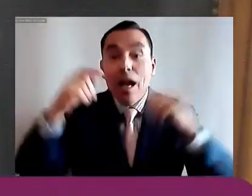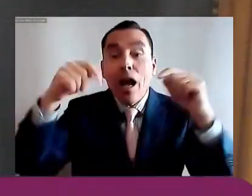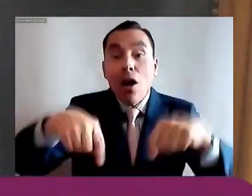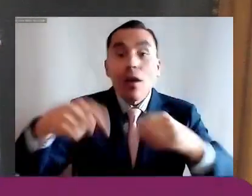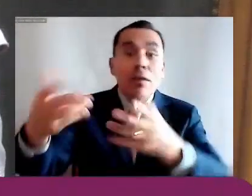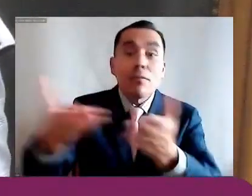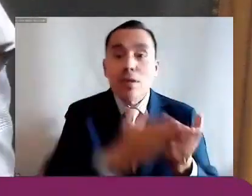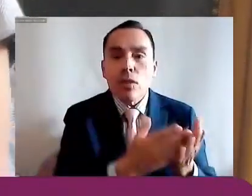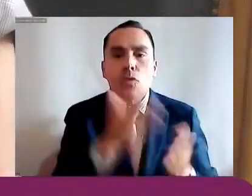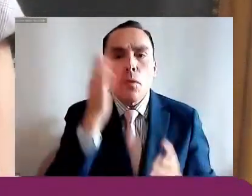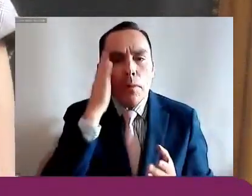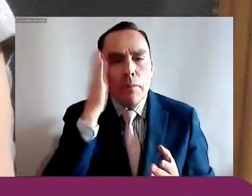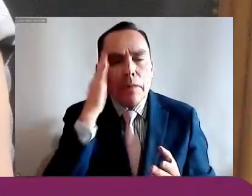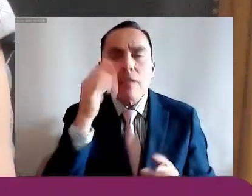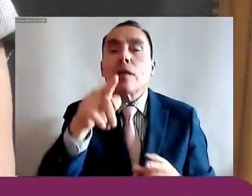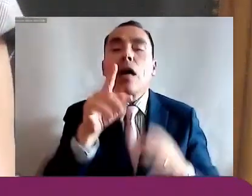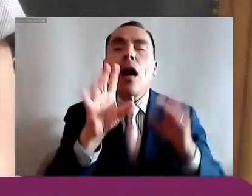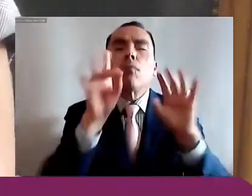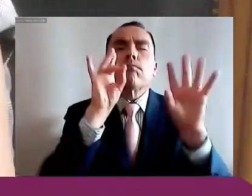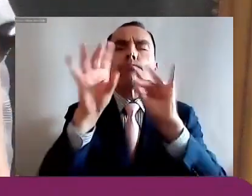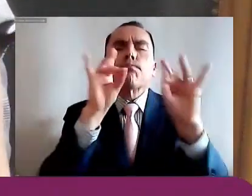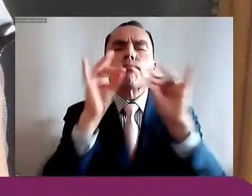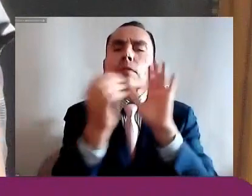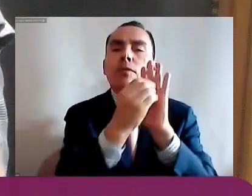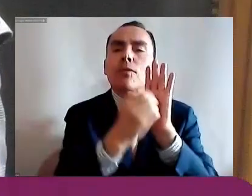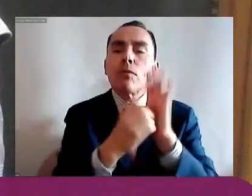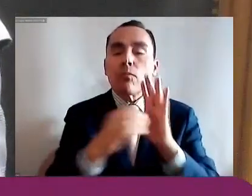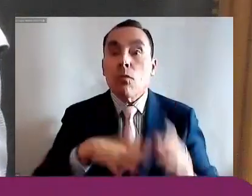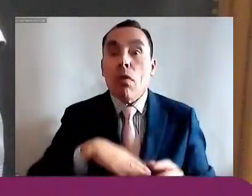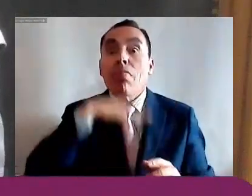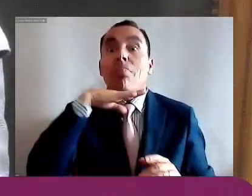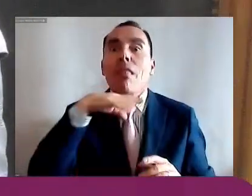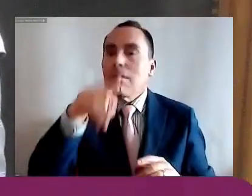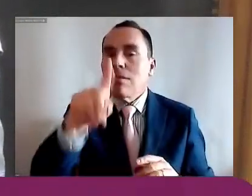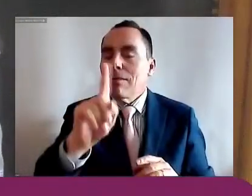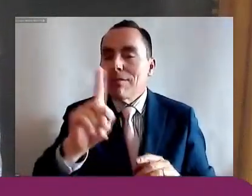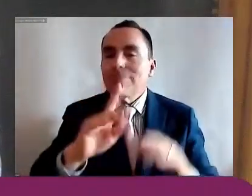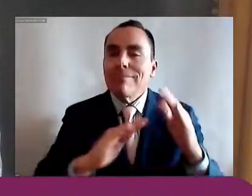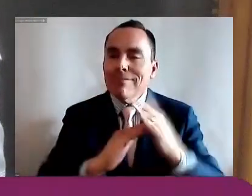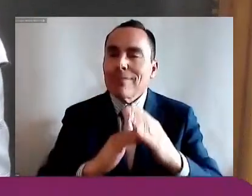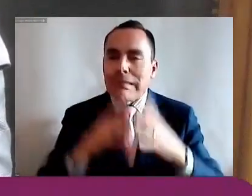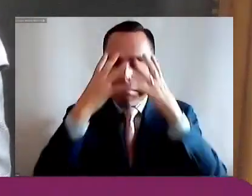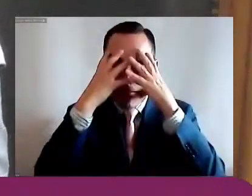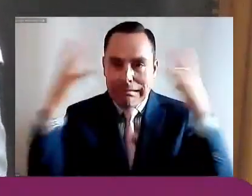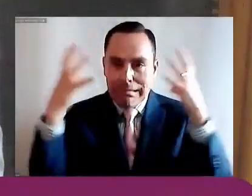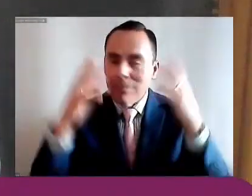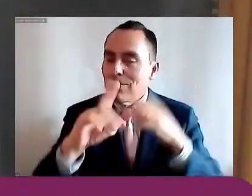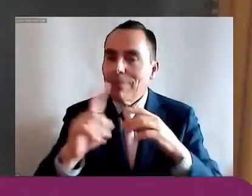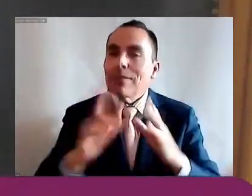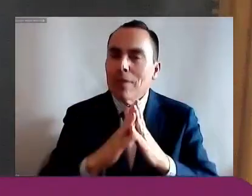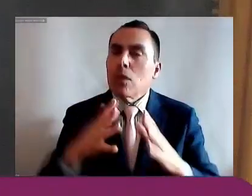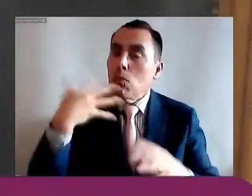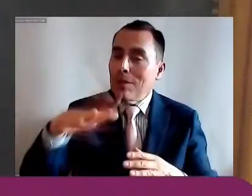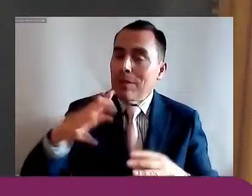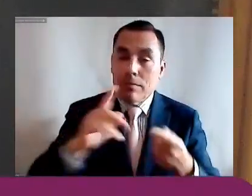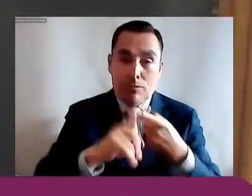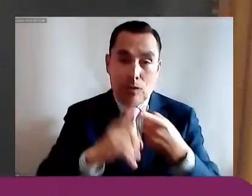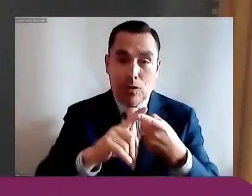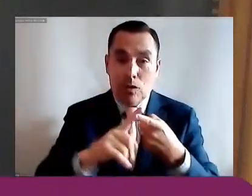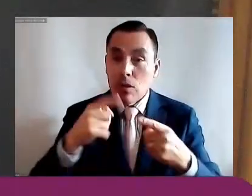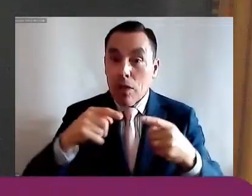algunos datos, que espero no los dejen muy abrumados, pero son datos que son importantes. Por ejemplo, en el acceso a la